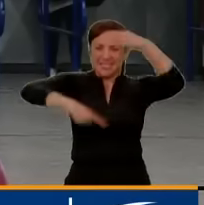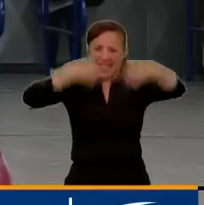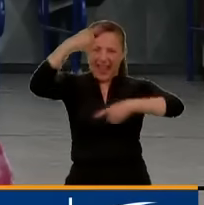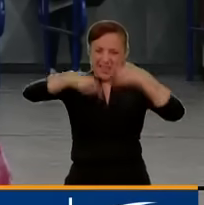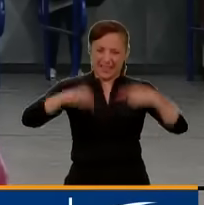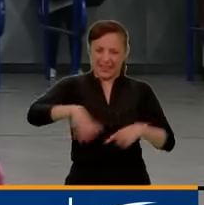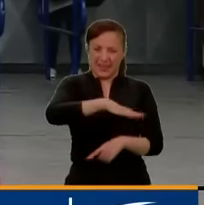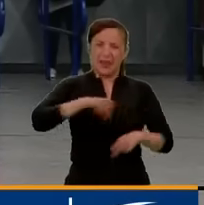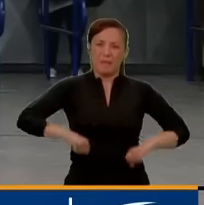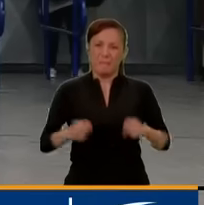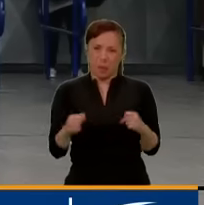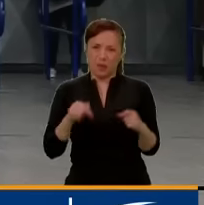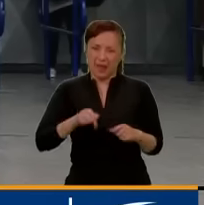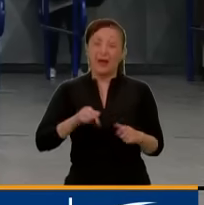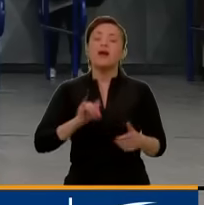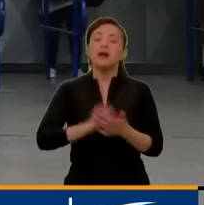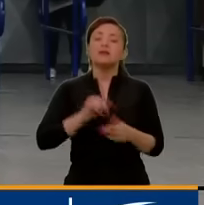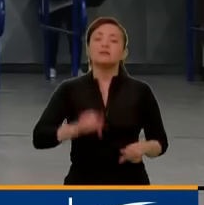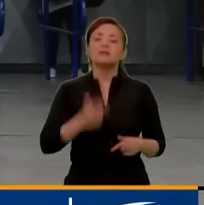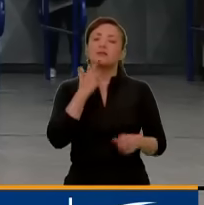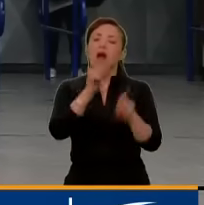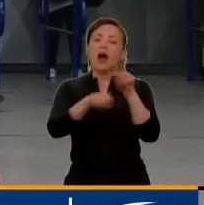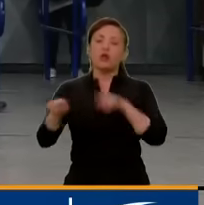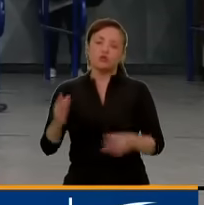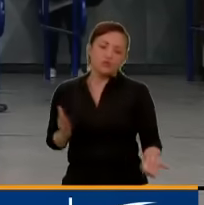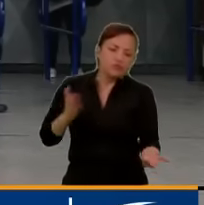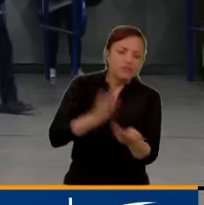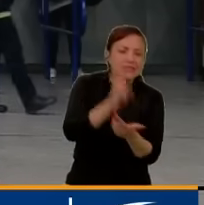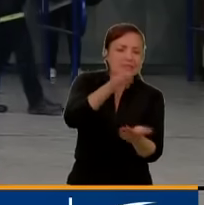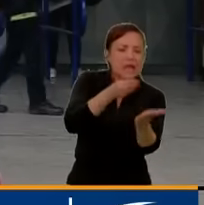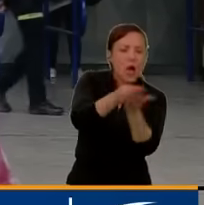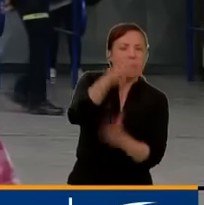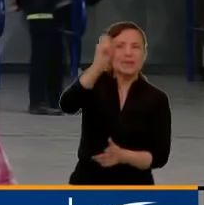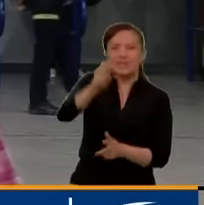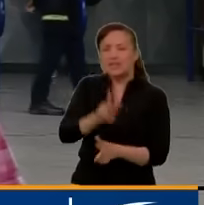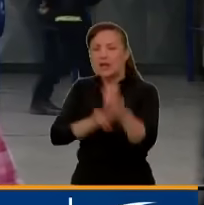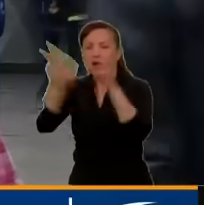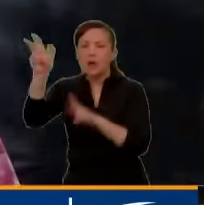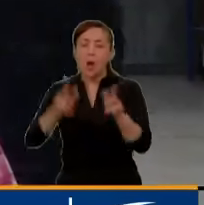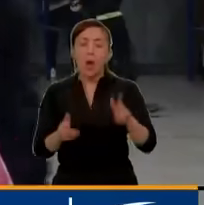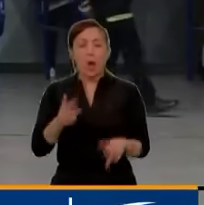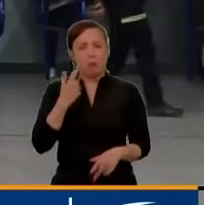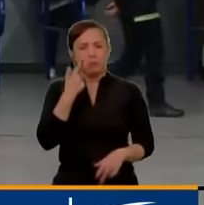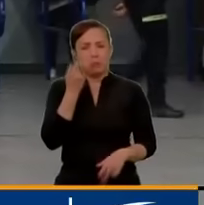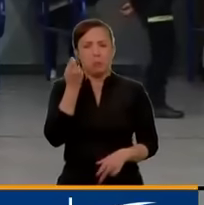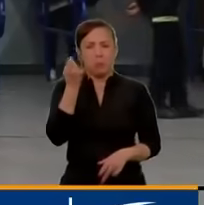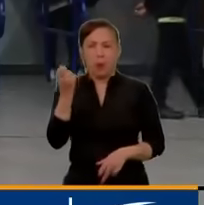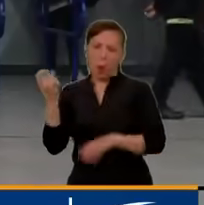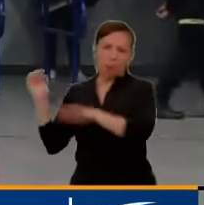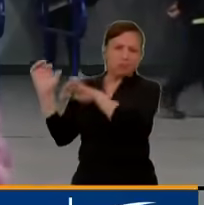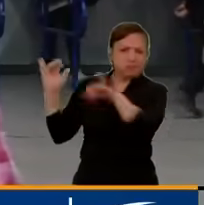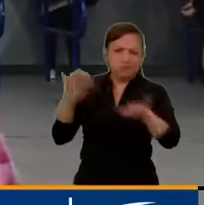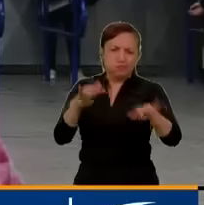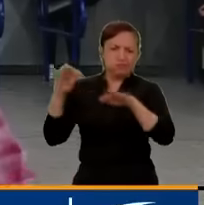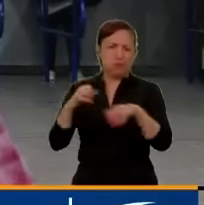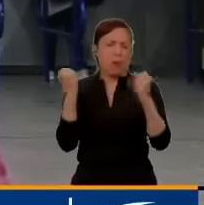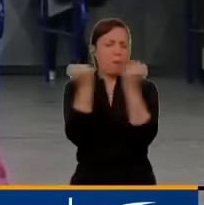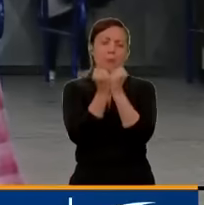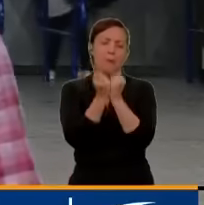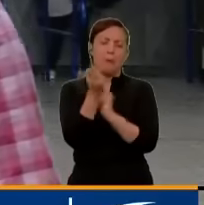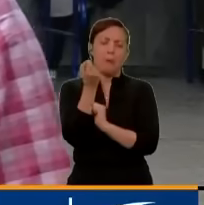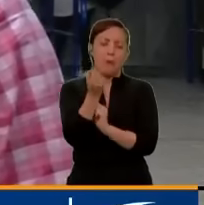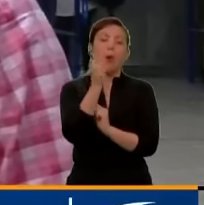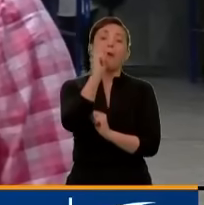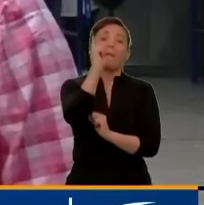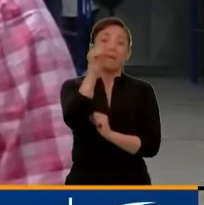algunos todavía buscan tiquetes para llegar a sus destinos. Hay que decir que poca afluencia de pasajeros, como ustedes observan. Sin embargo,